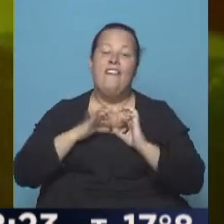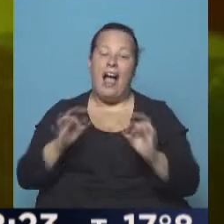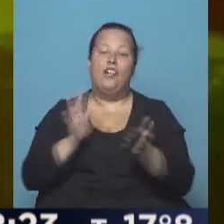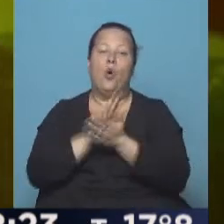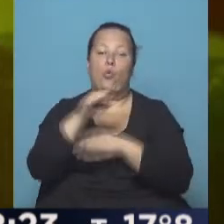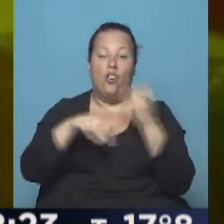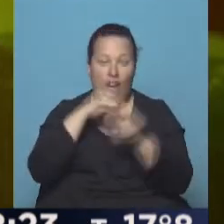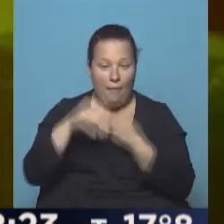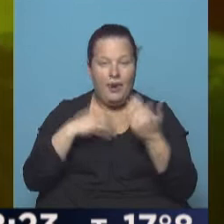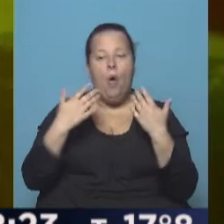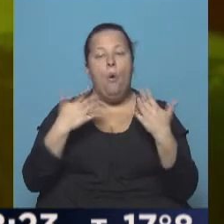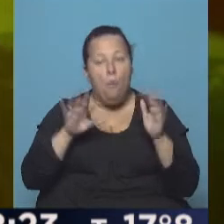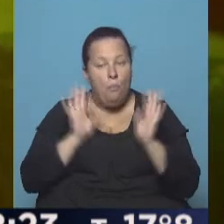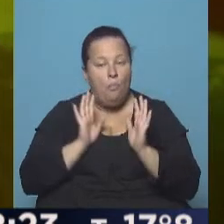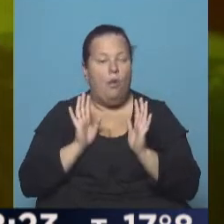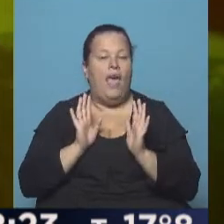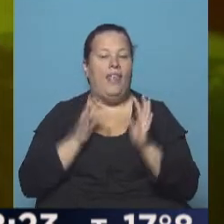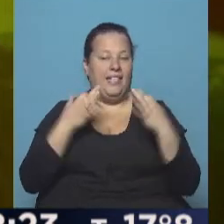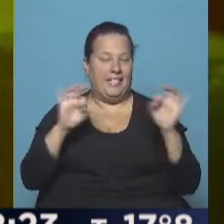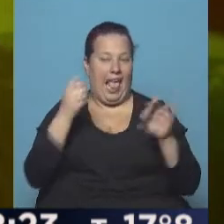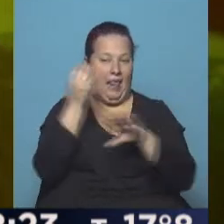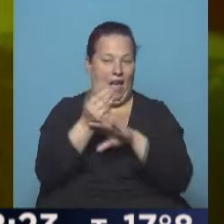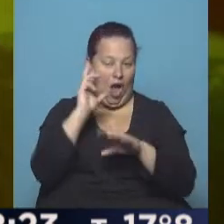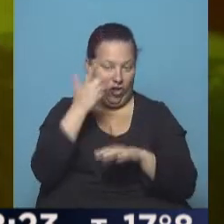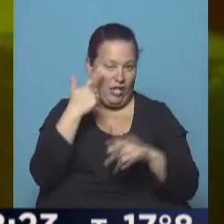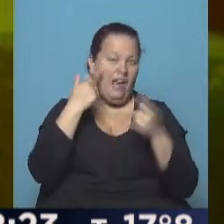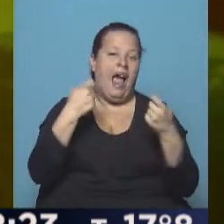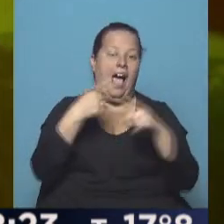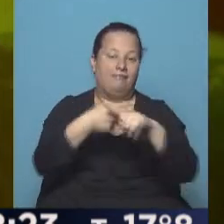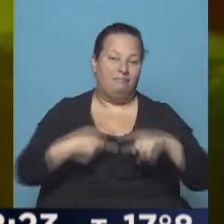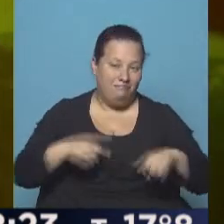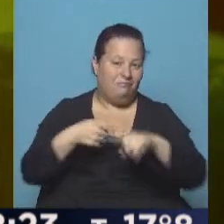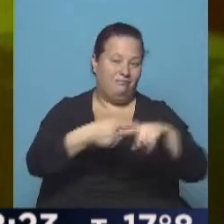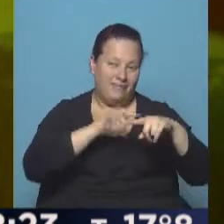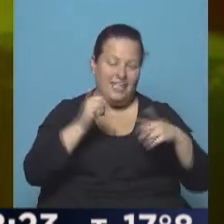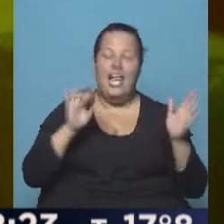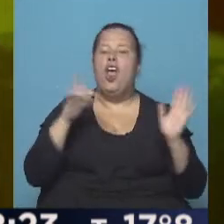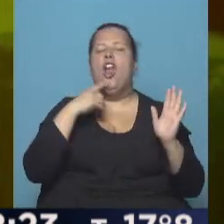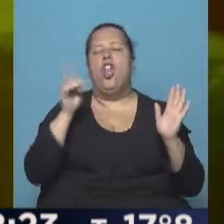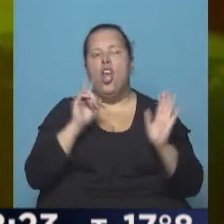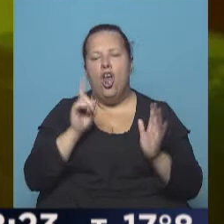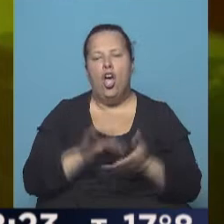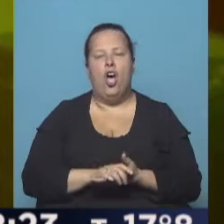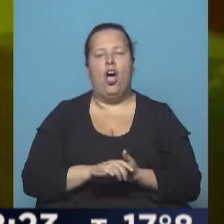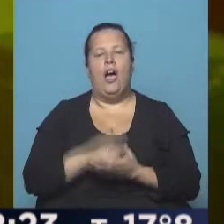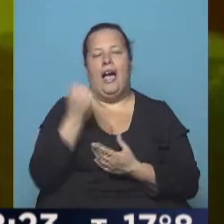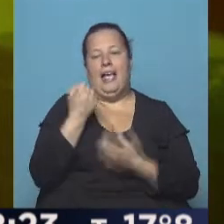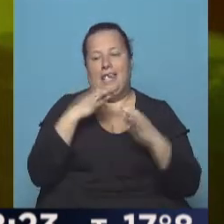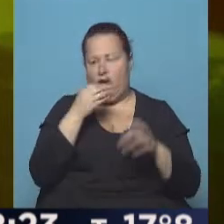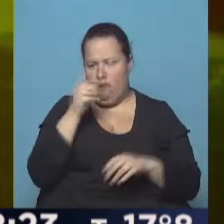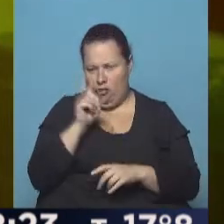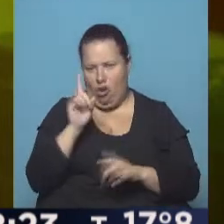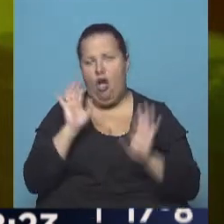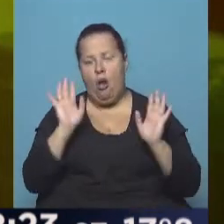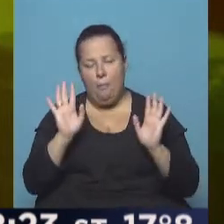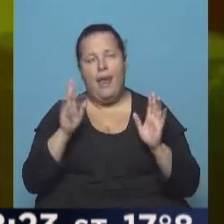la familia se puede en general ahorrar la estadía. Pues obviamente se comparten gastos también, claro. Claro, nadie dice que te ahorres en comida, ¿no? Pero